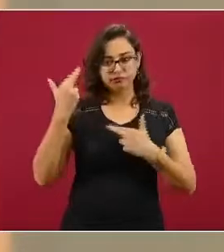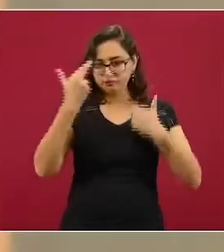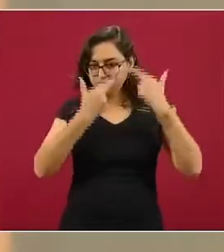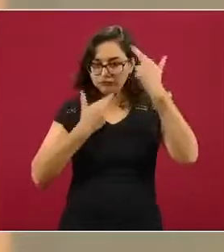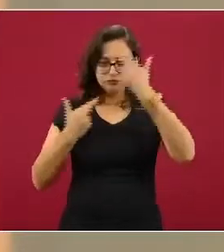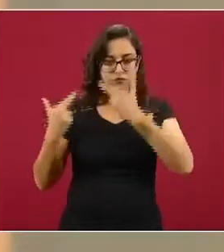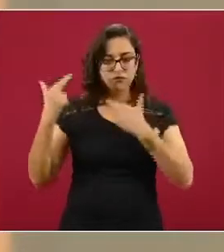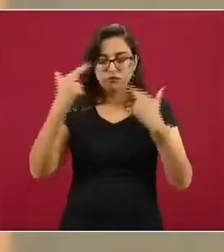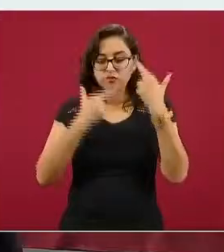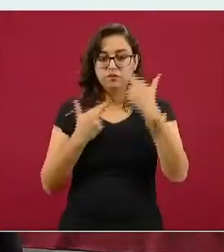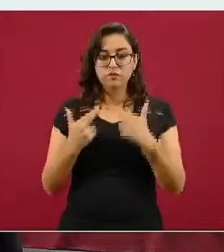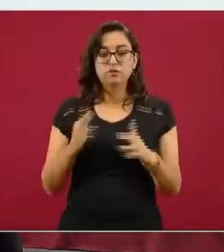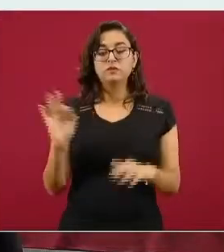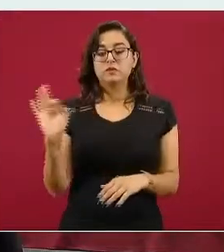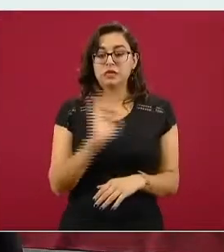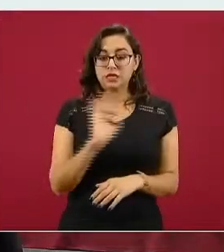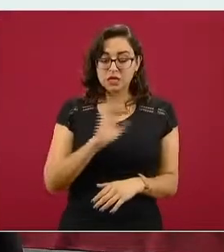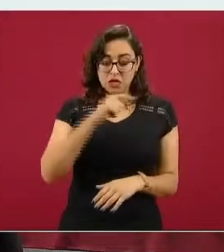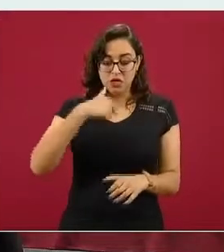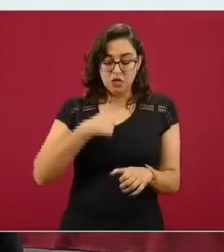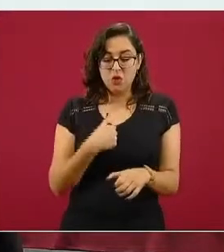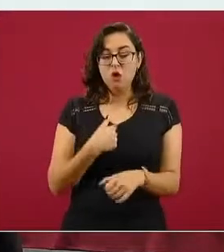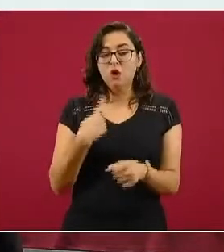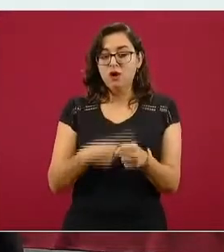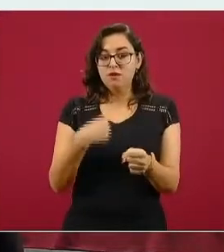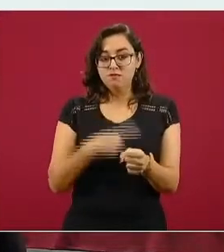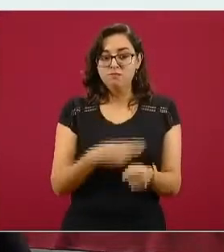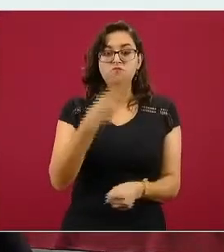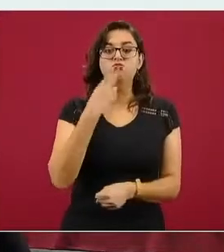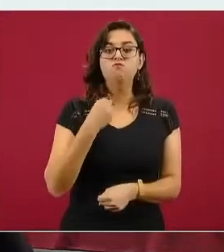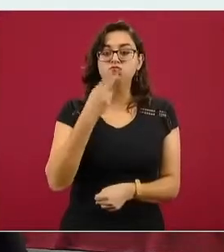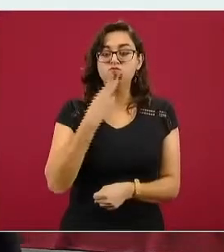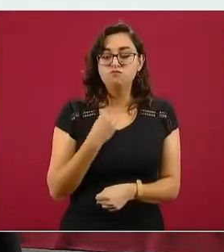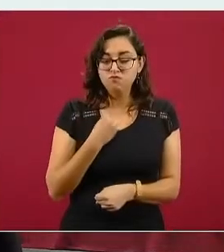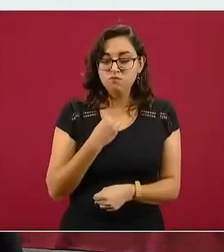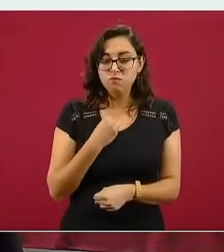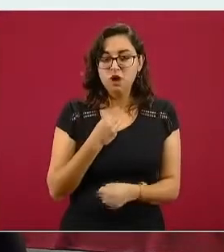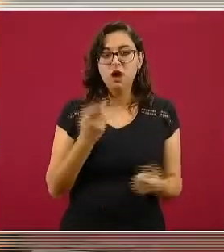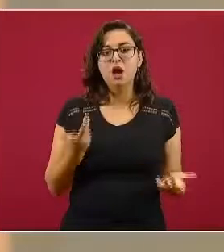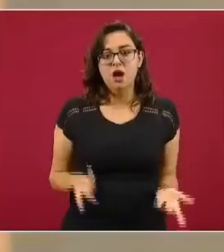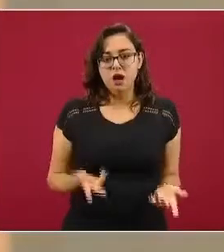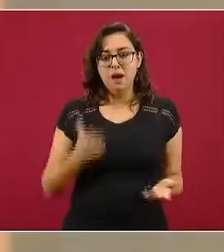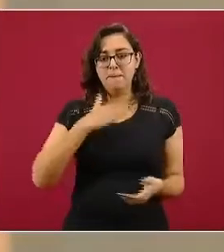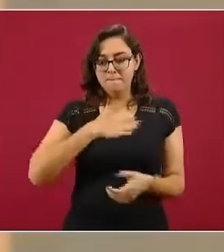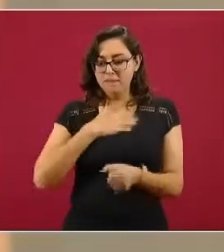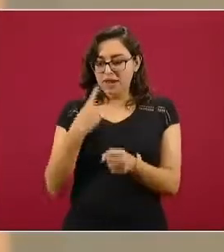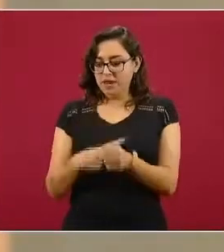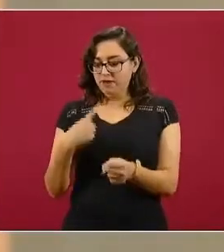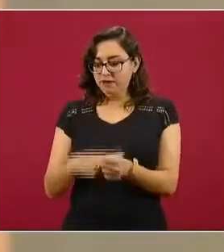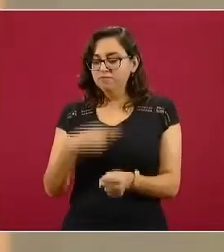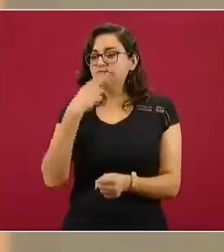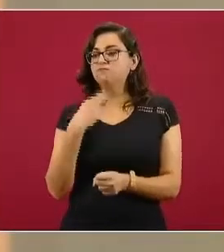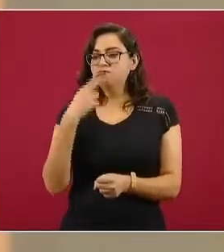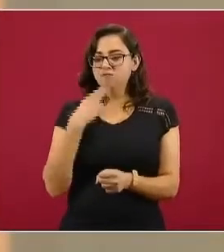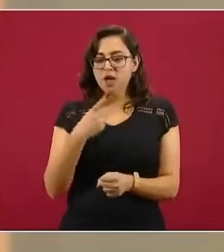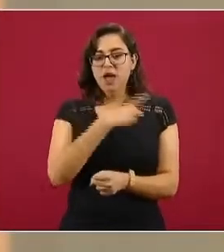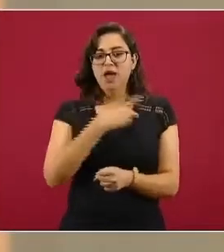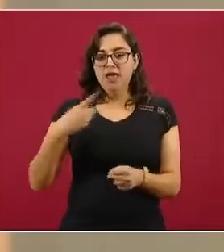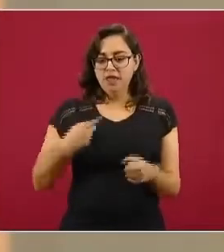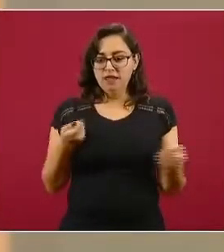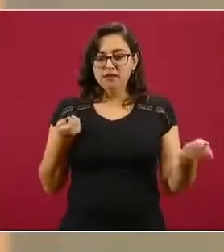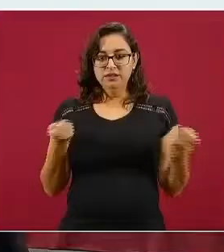revisar que si yo vivo, por ejemplo, con diabetes, que mi problema de salud, mi enfermedad, mi diabetes esté bien